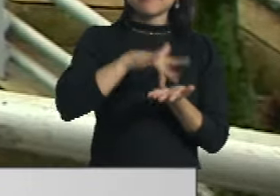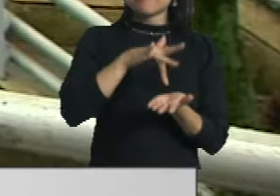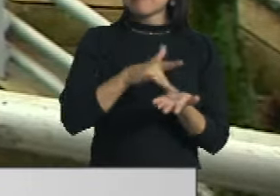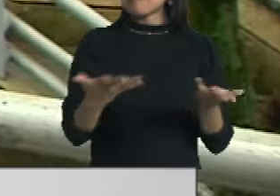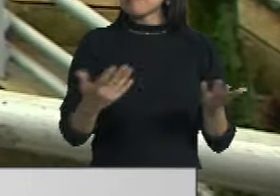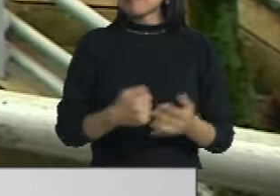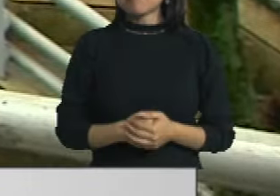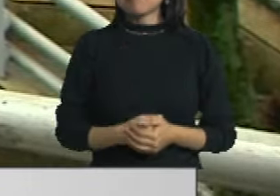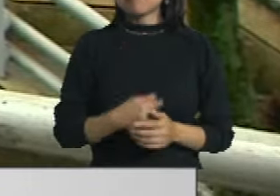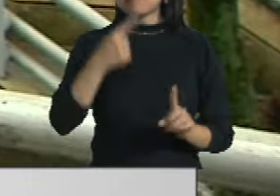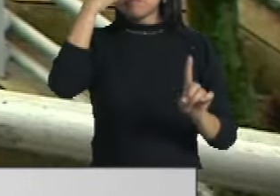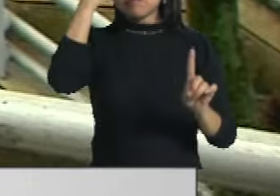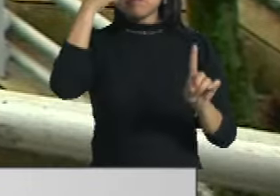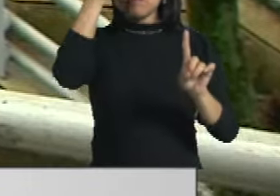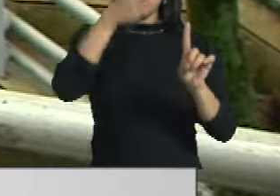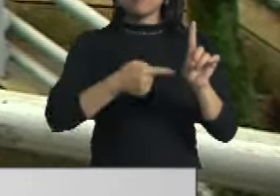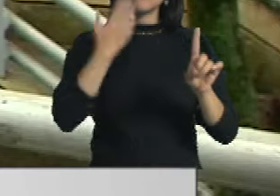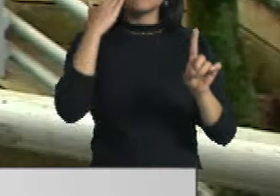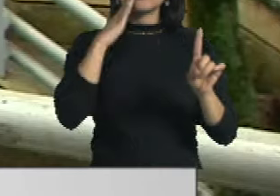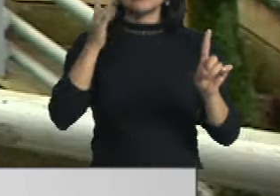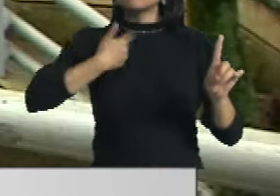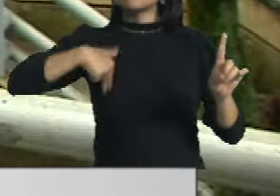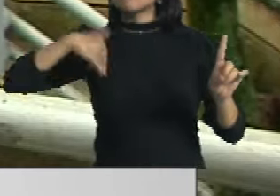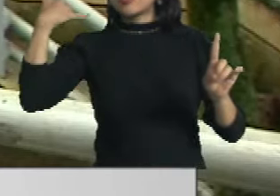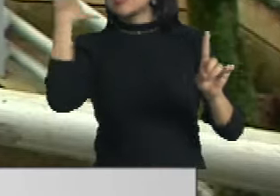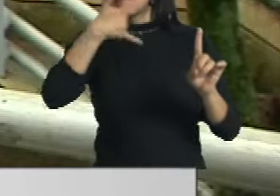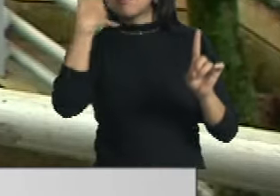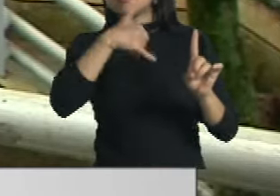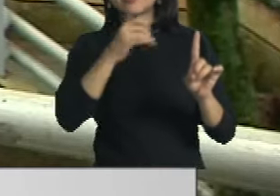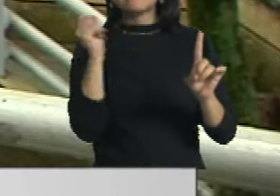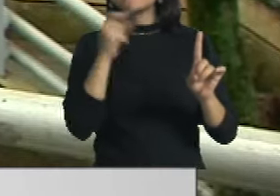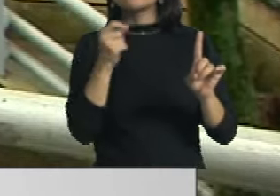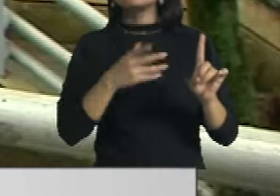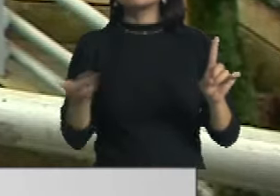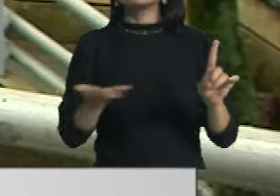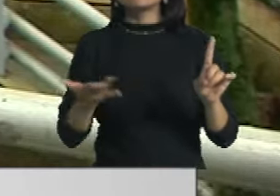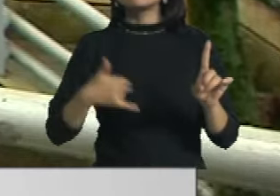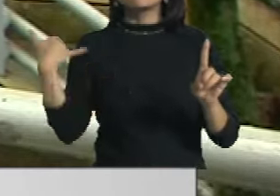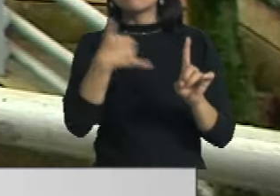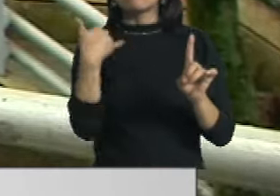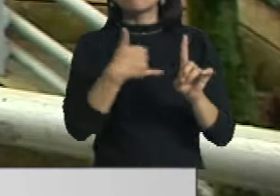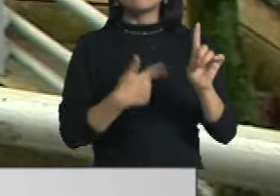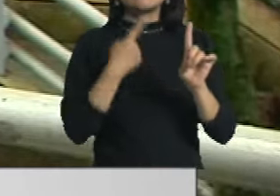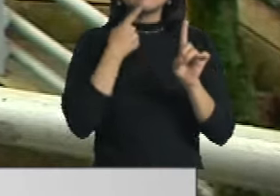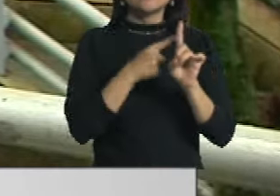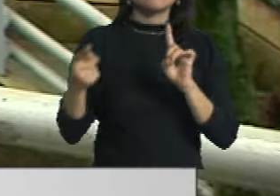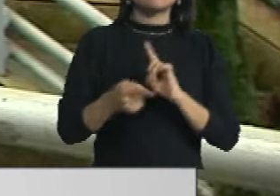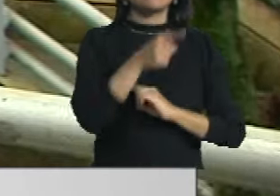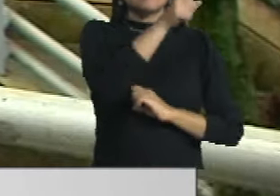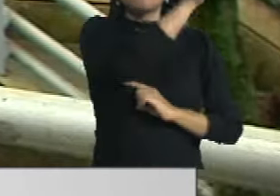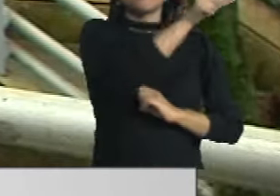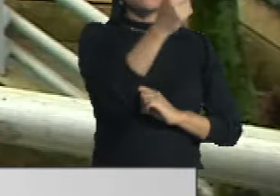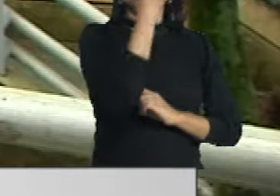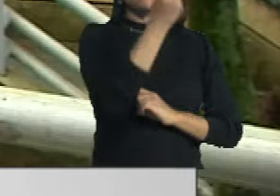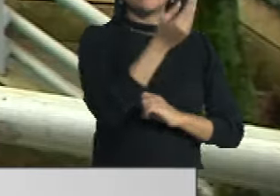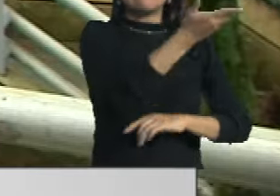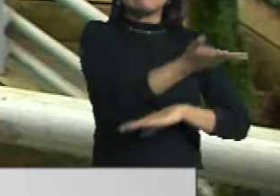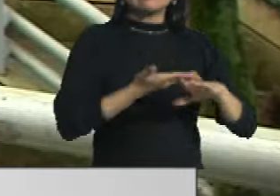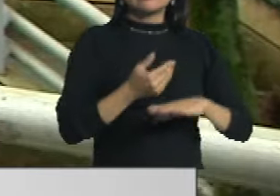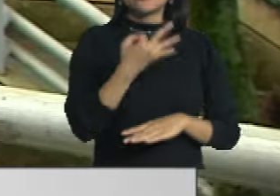creemos que ella está detrás de todo esto porque la llamamos, supuestamente dice que le están pidiendo 350 millones de pesos por